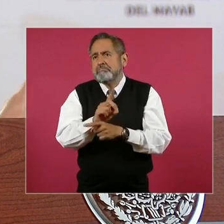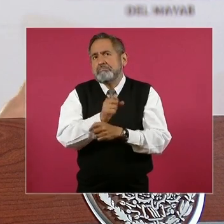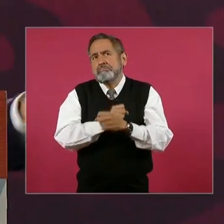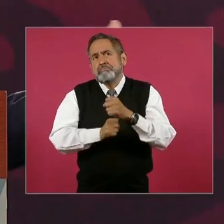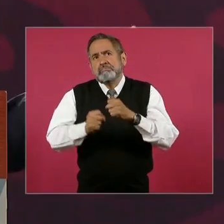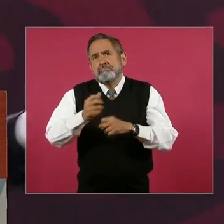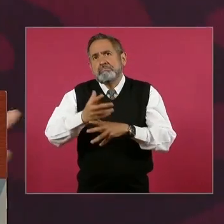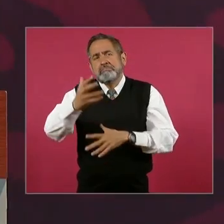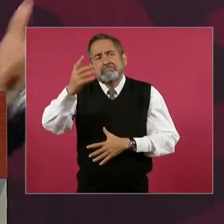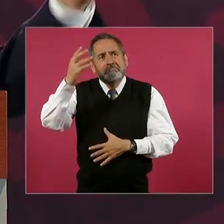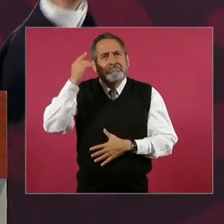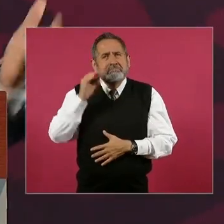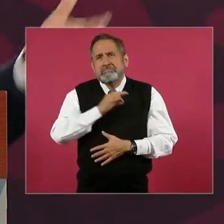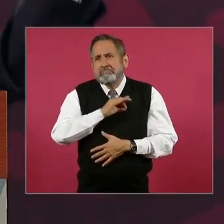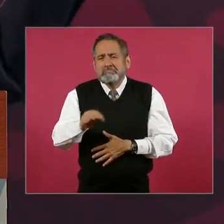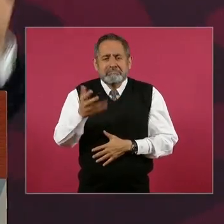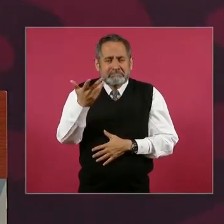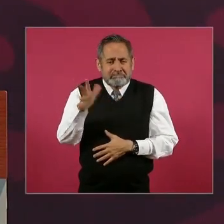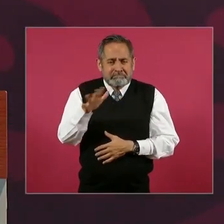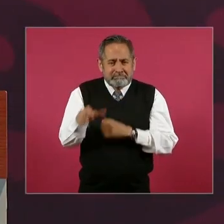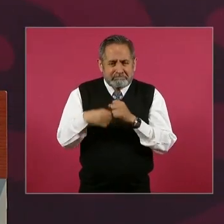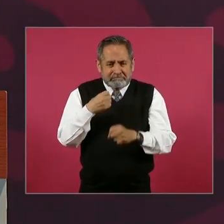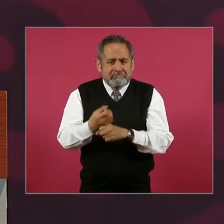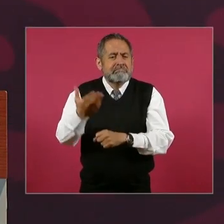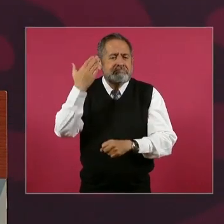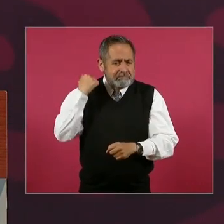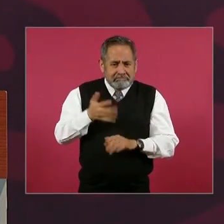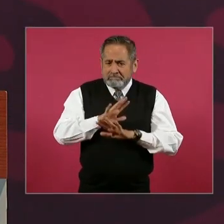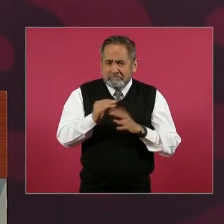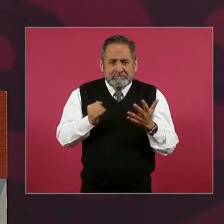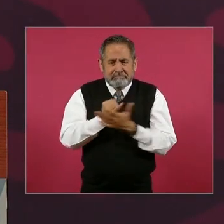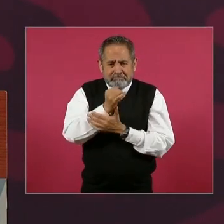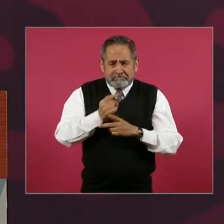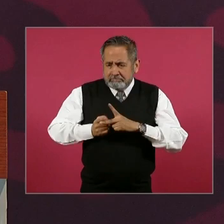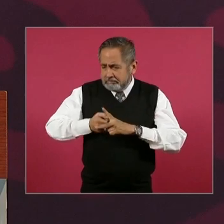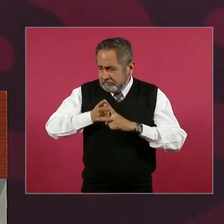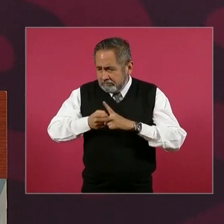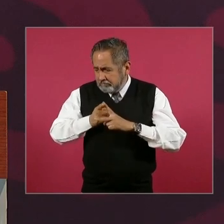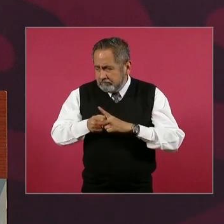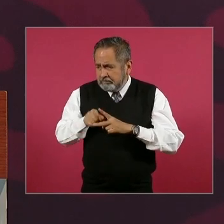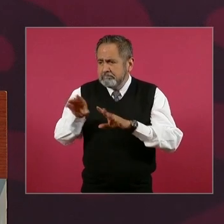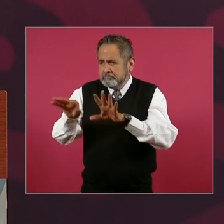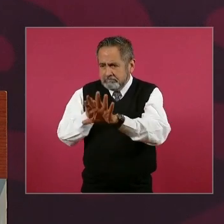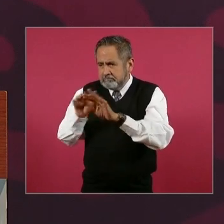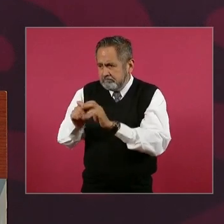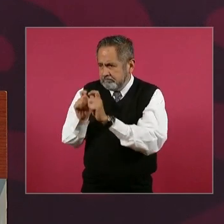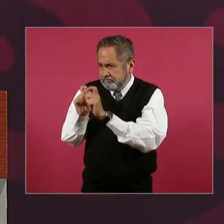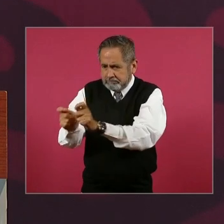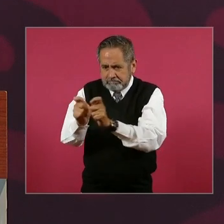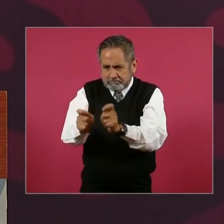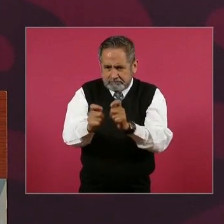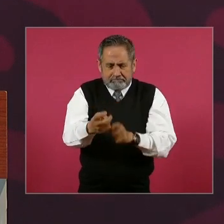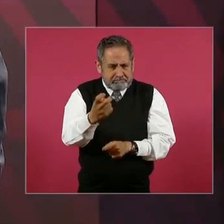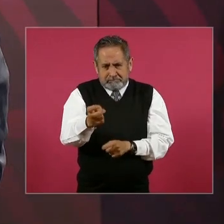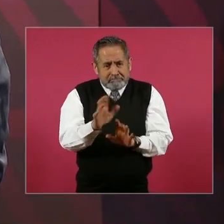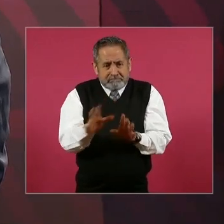hace qué s yo 10 años o cuando menos cinco